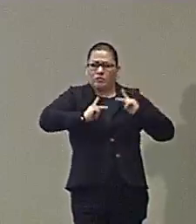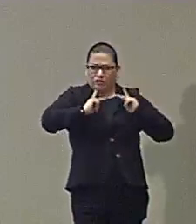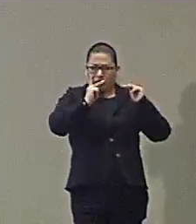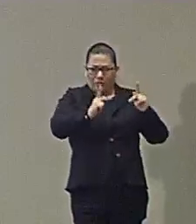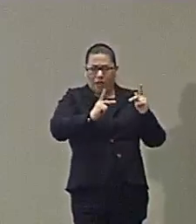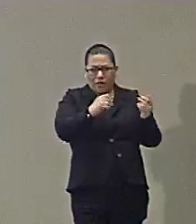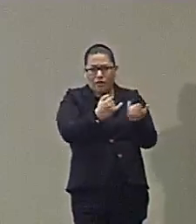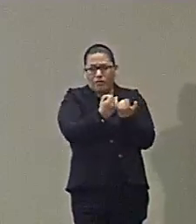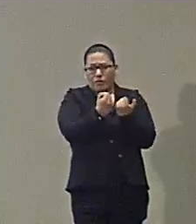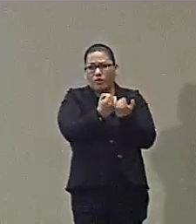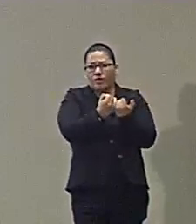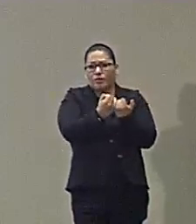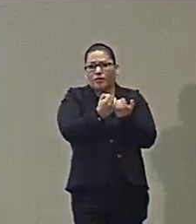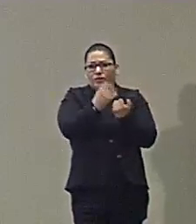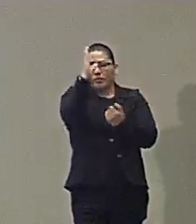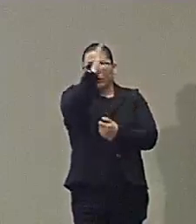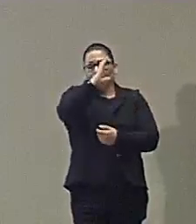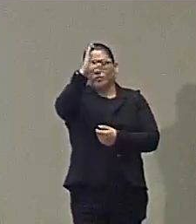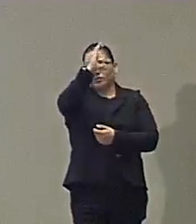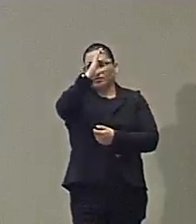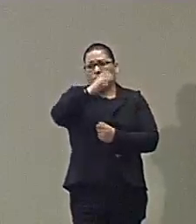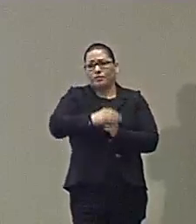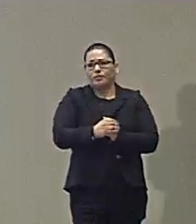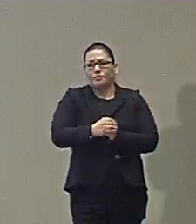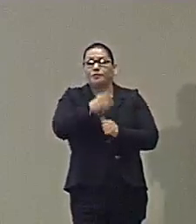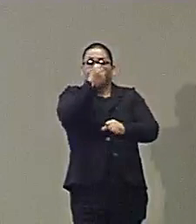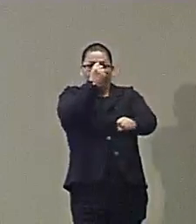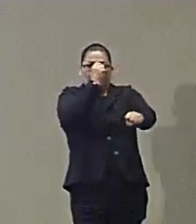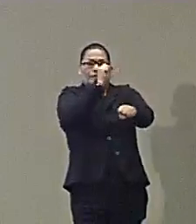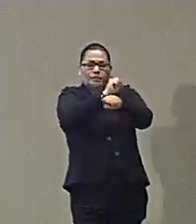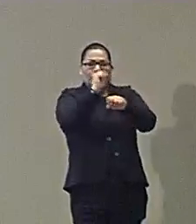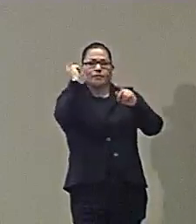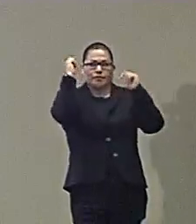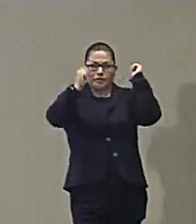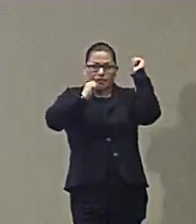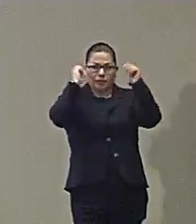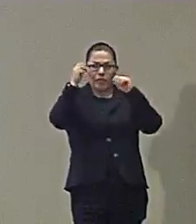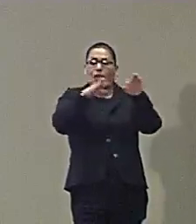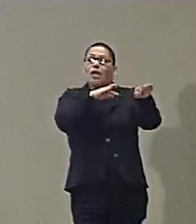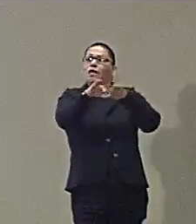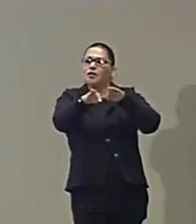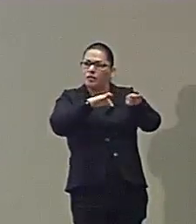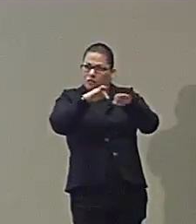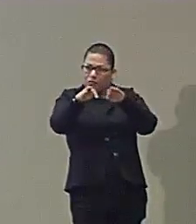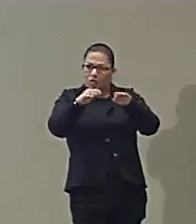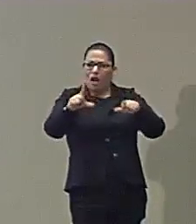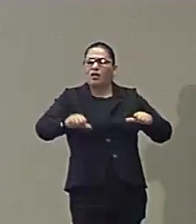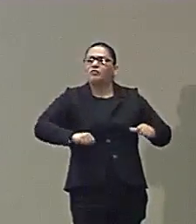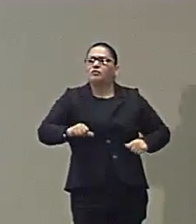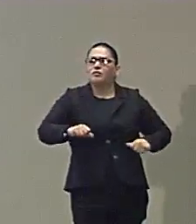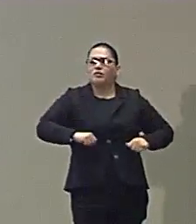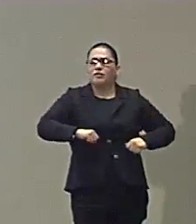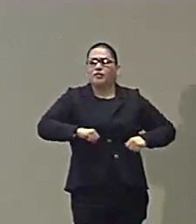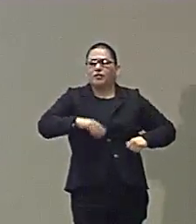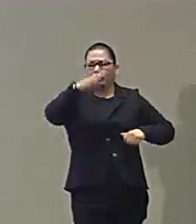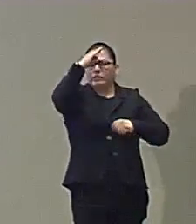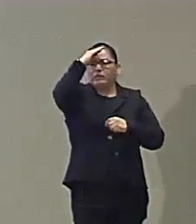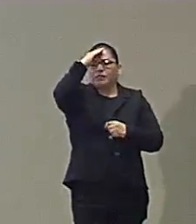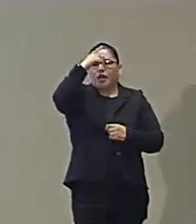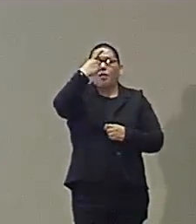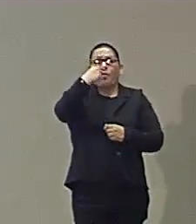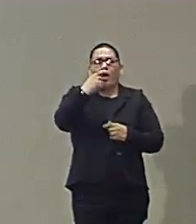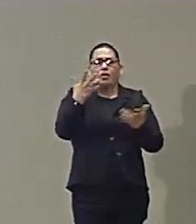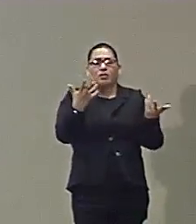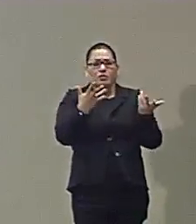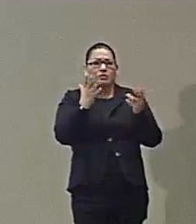necesaria y fructífera con la secretaría de turismo trabajamos en una acción transversal para